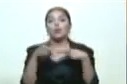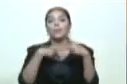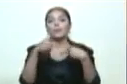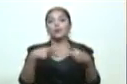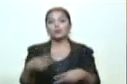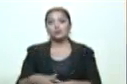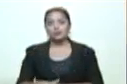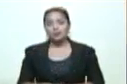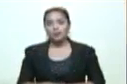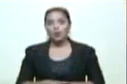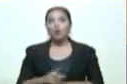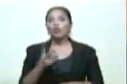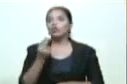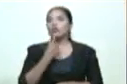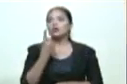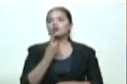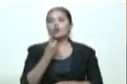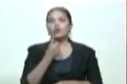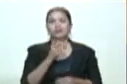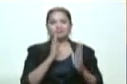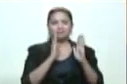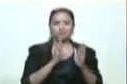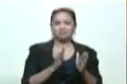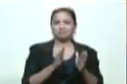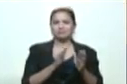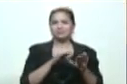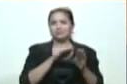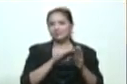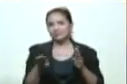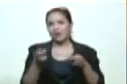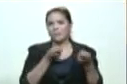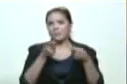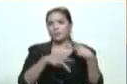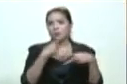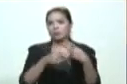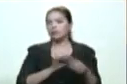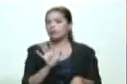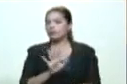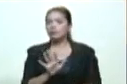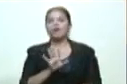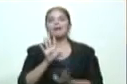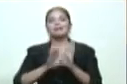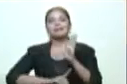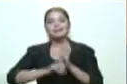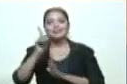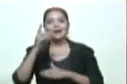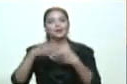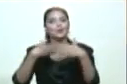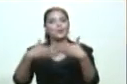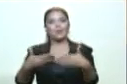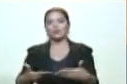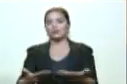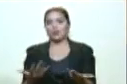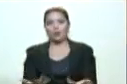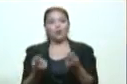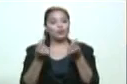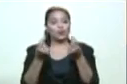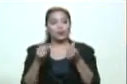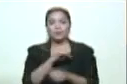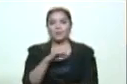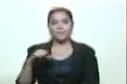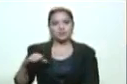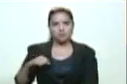productivas. No es en la estatización de las fuerzas productivas, es en el desarrollo de las fuerzas productivas, en una economía